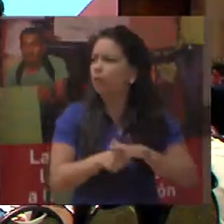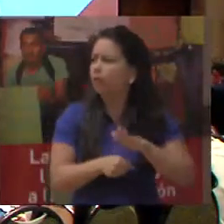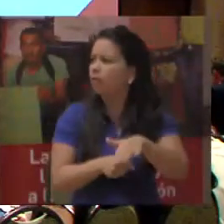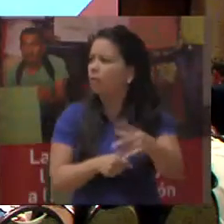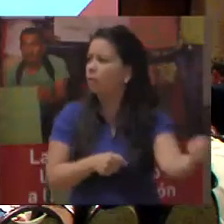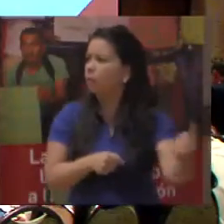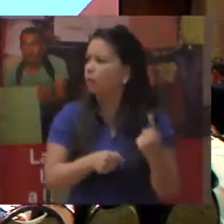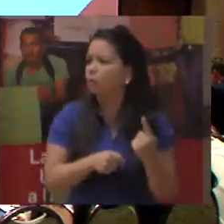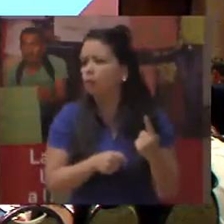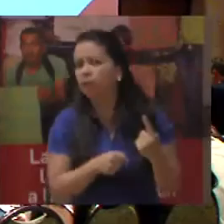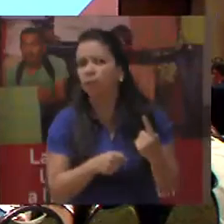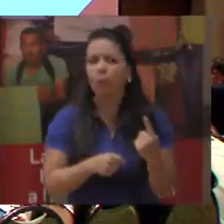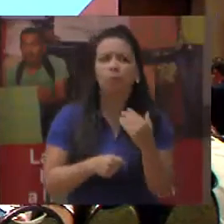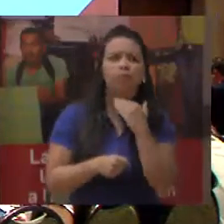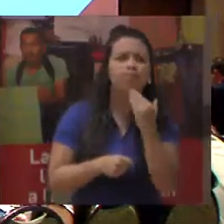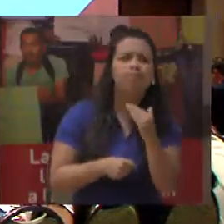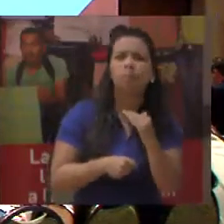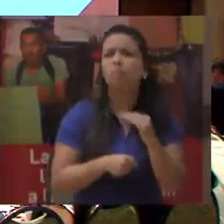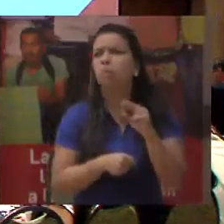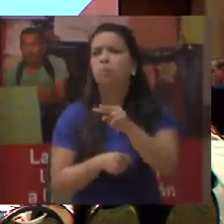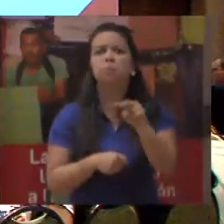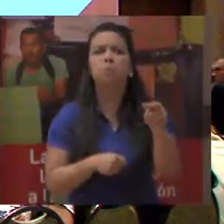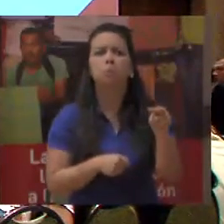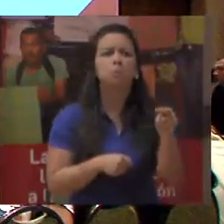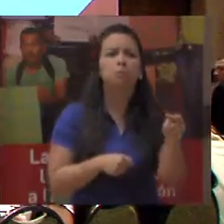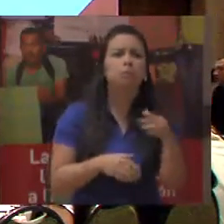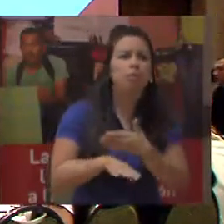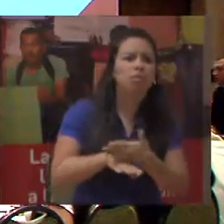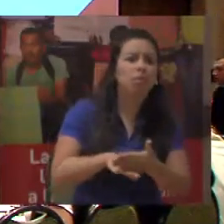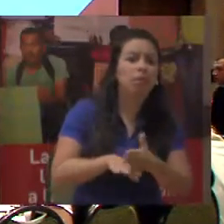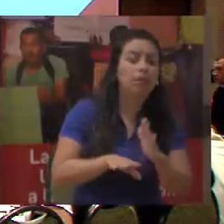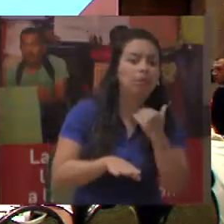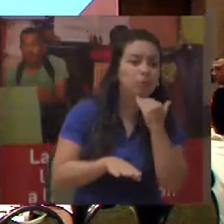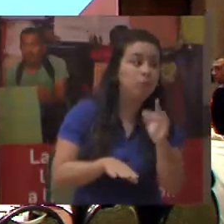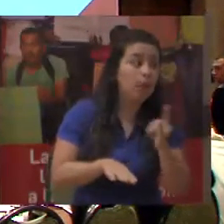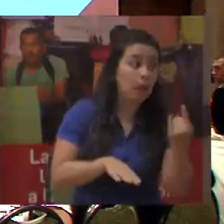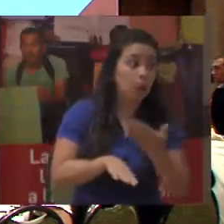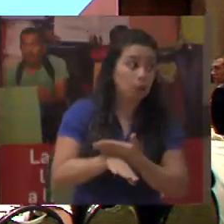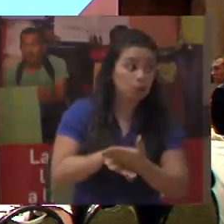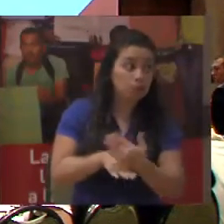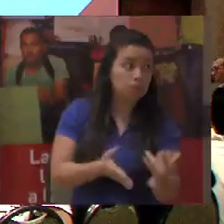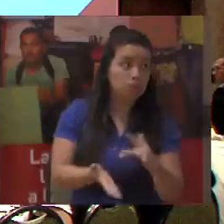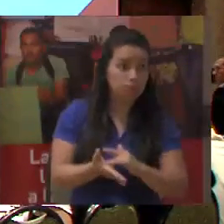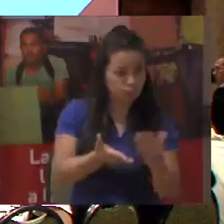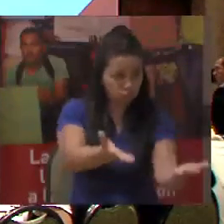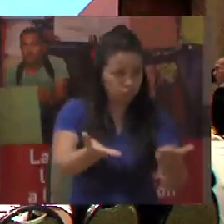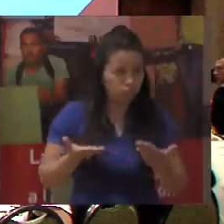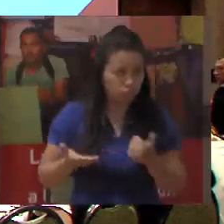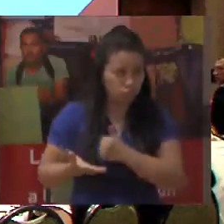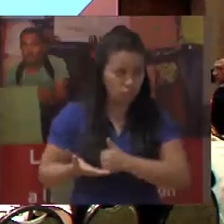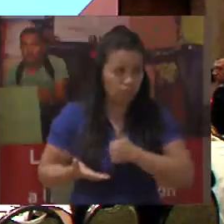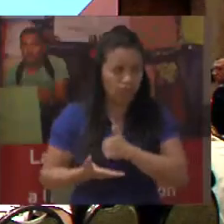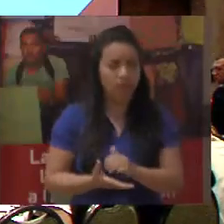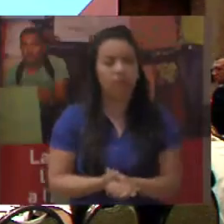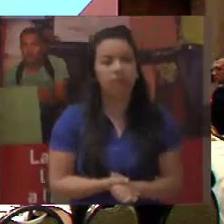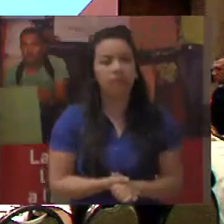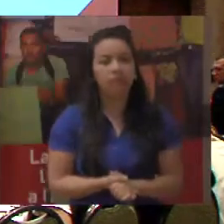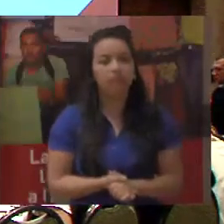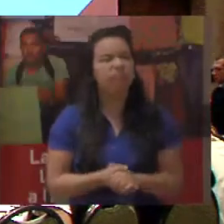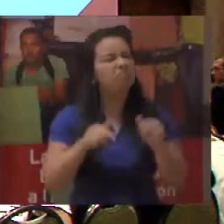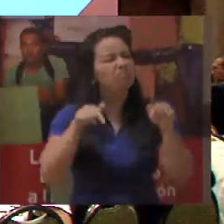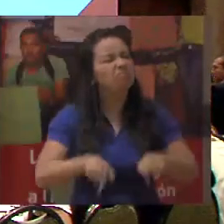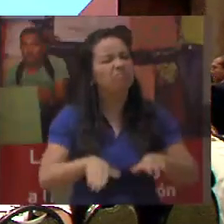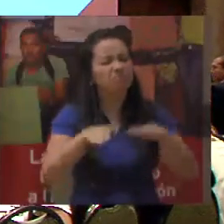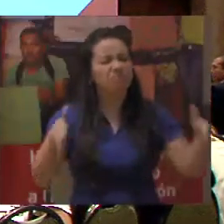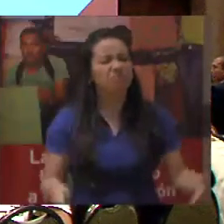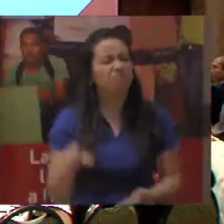llegó. No ha llegado, entonces, pues si llega lo invitamos a seguir. Básicamente las reglas de juego de este panel